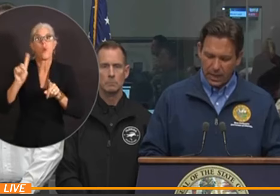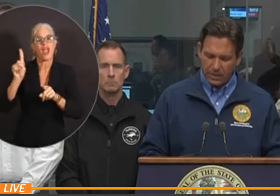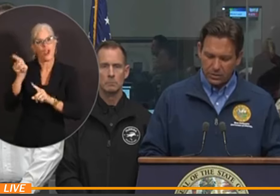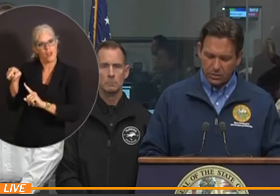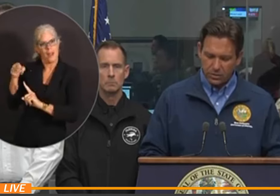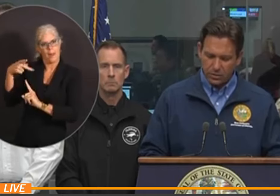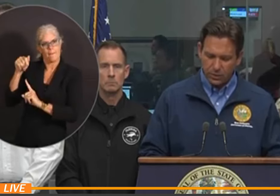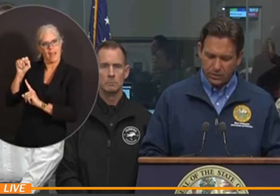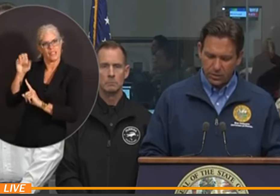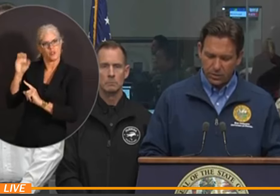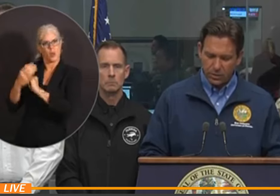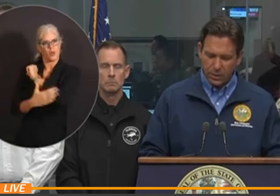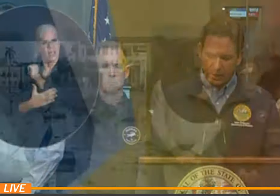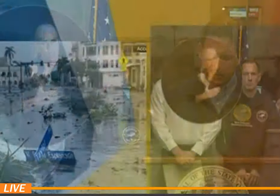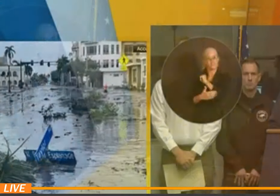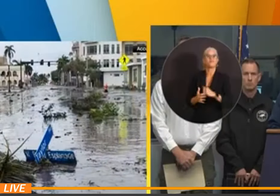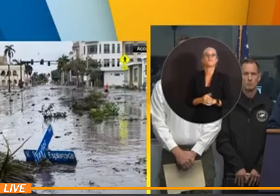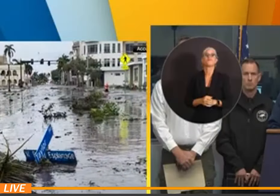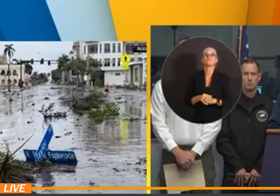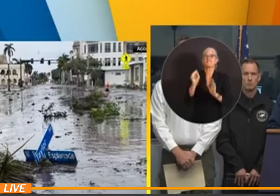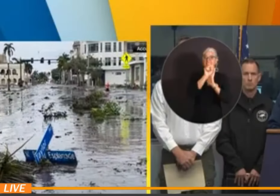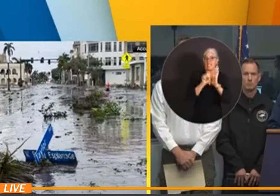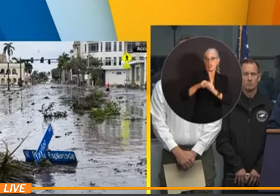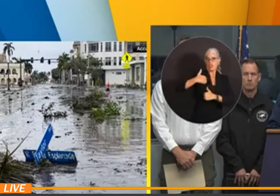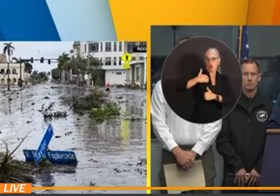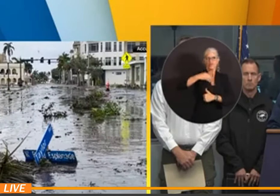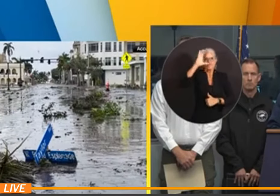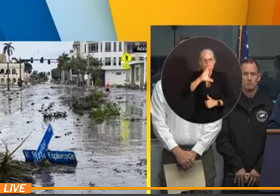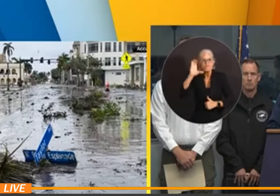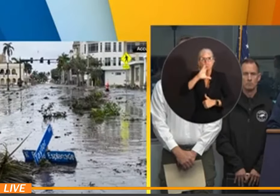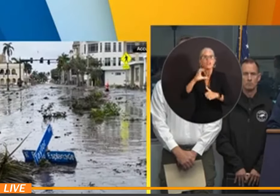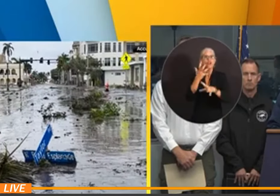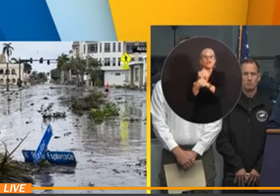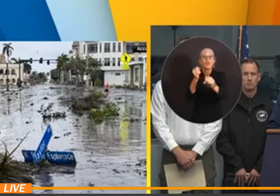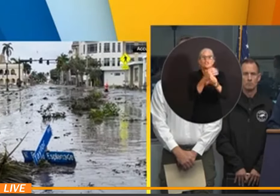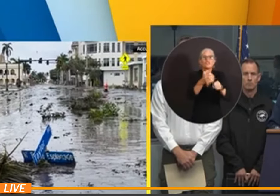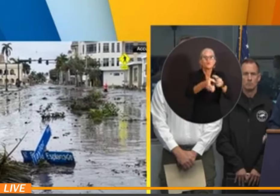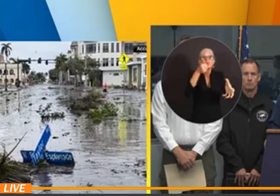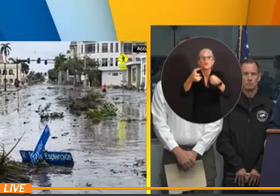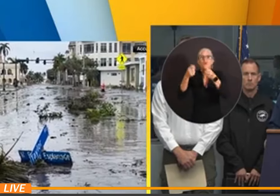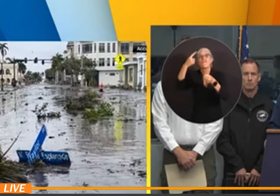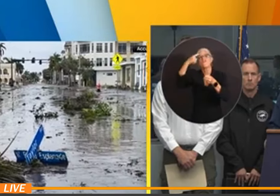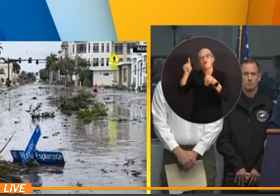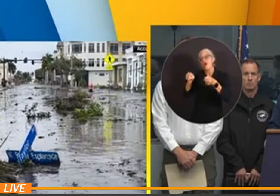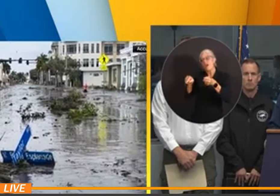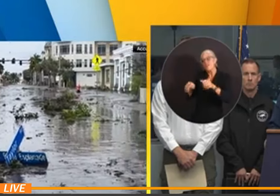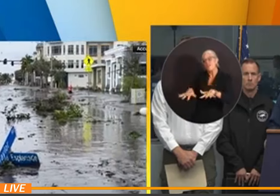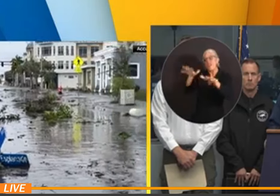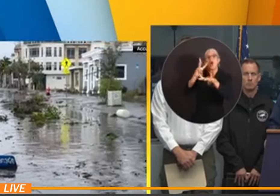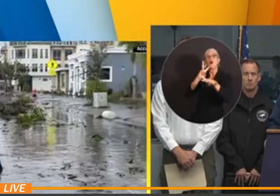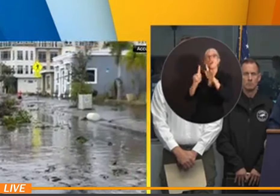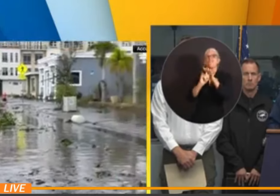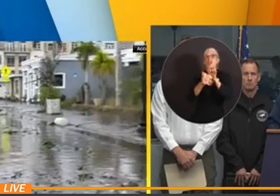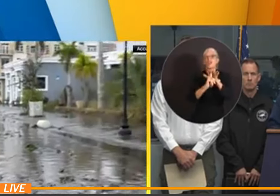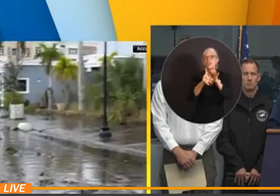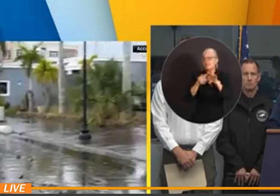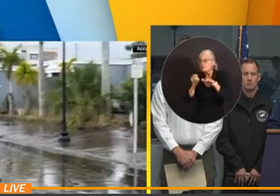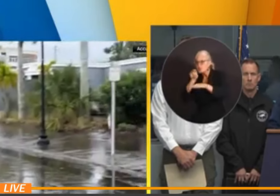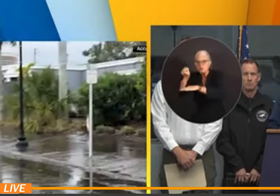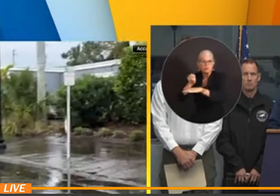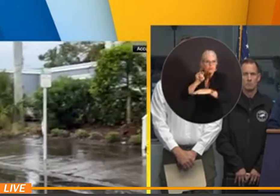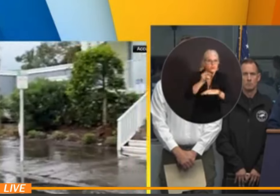La Guardia Estatal también ha trabajado en rescates, asistiendo con evacuación de zonas inundadas y valuaciones.